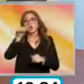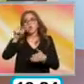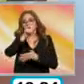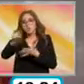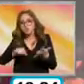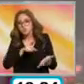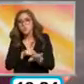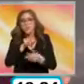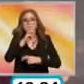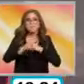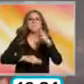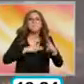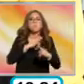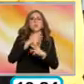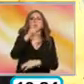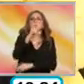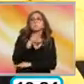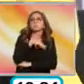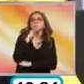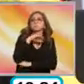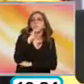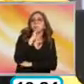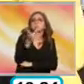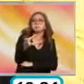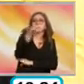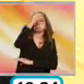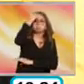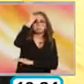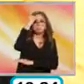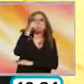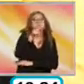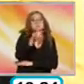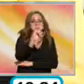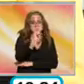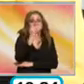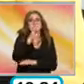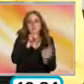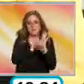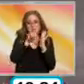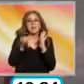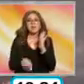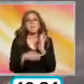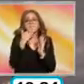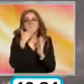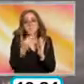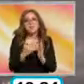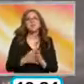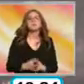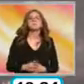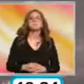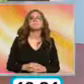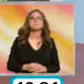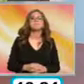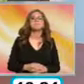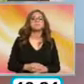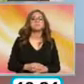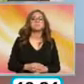del mundo y no te das cuenta, ¿no? Ahí tienes un buen punto. Estás, Ahí tienes estás un por buen ahí. punto. Es